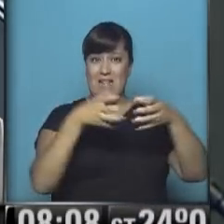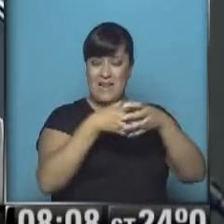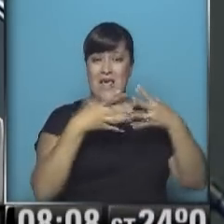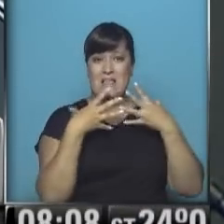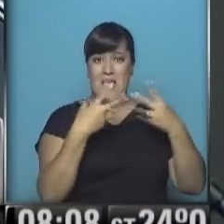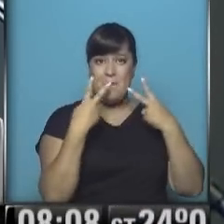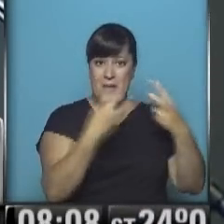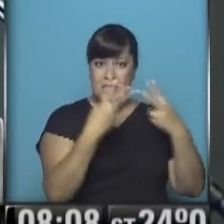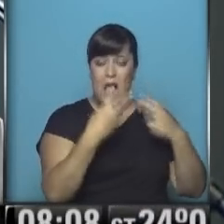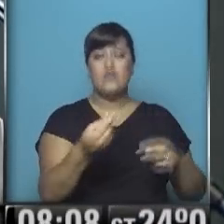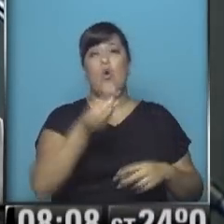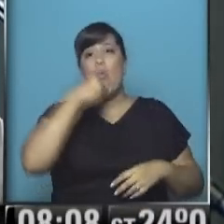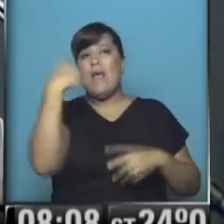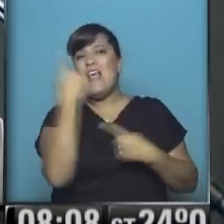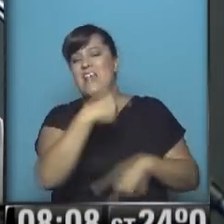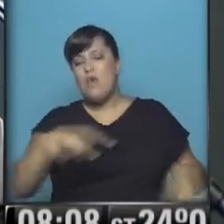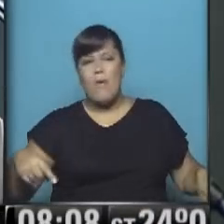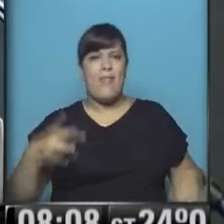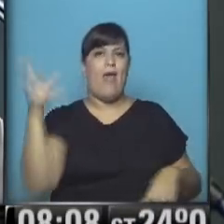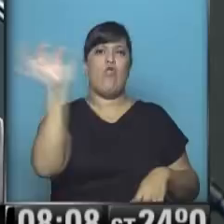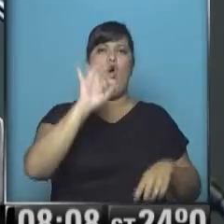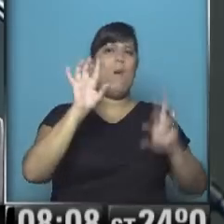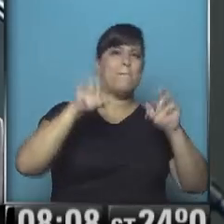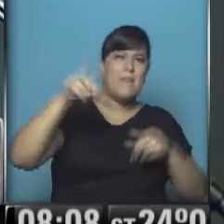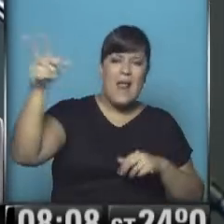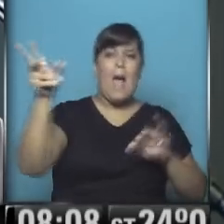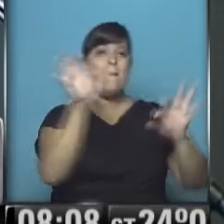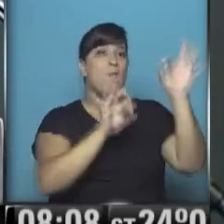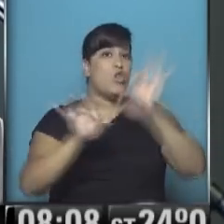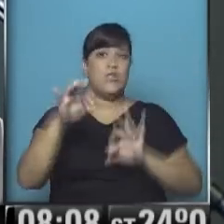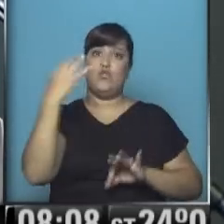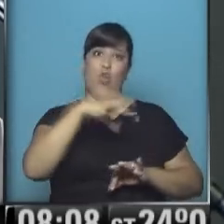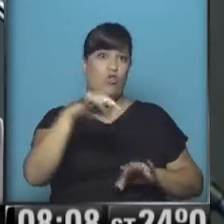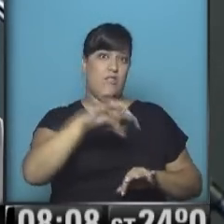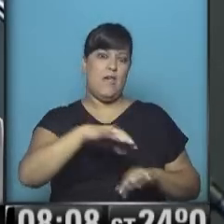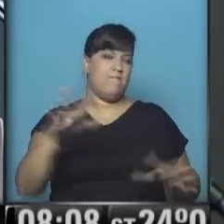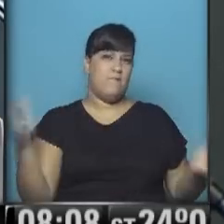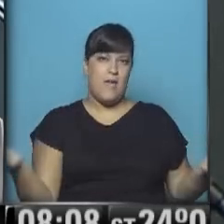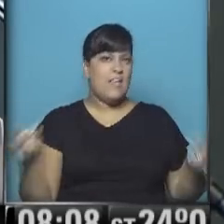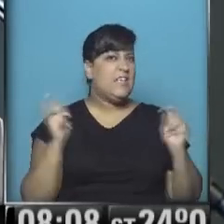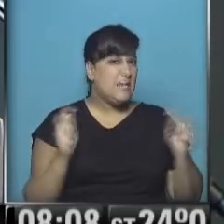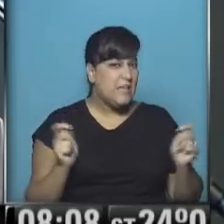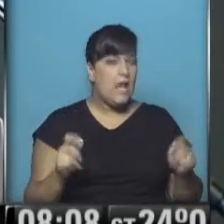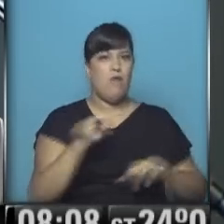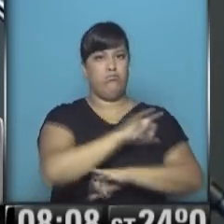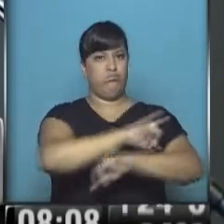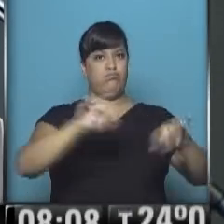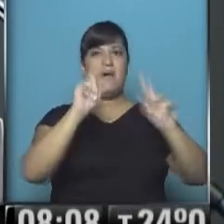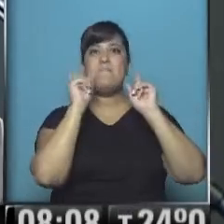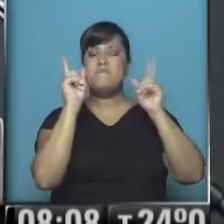cualquier información, proyecto o programa deberá ser comunicado oportunamente por el mismo